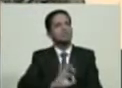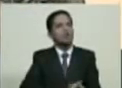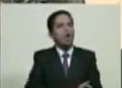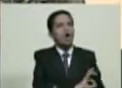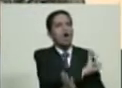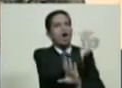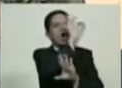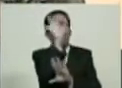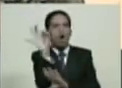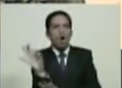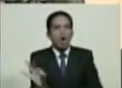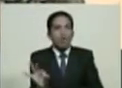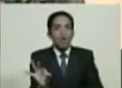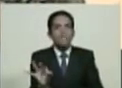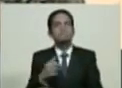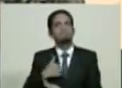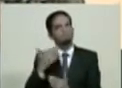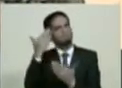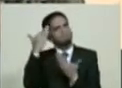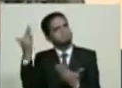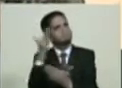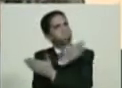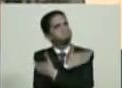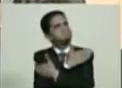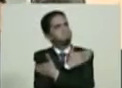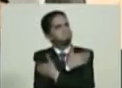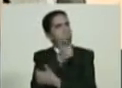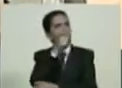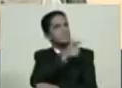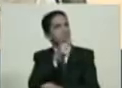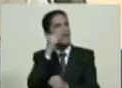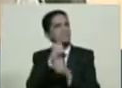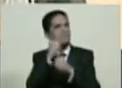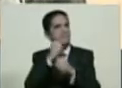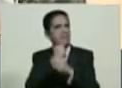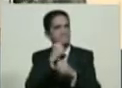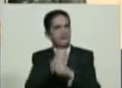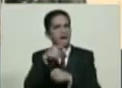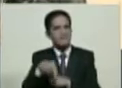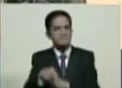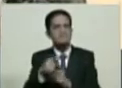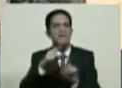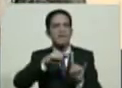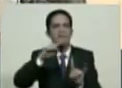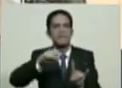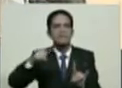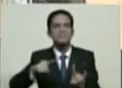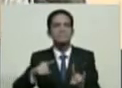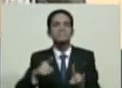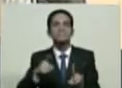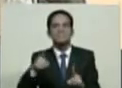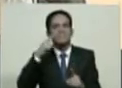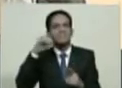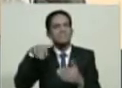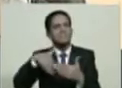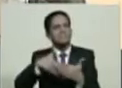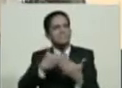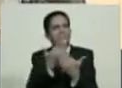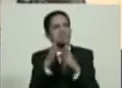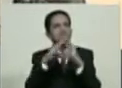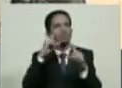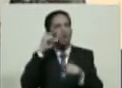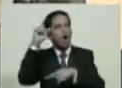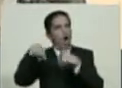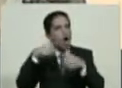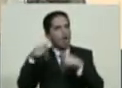un reconocimiento a esos nobles trabajadores del Servicio Eléctrico Nacional, quien están 24 horas trabajando